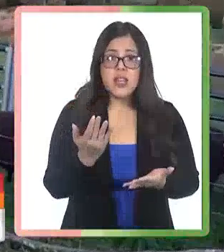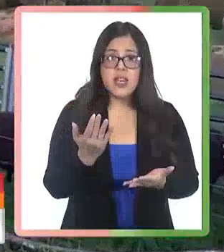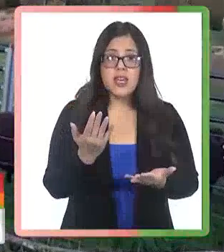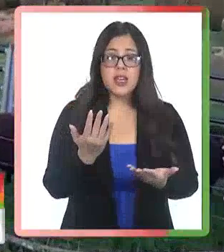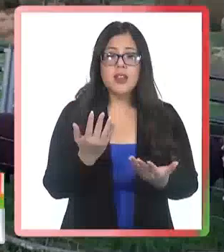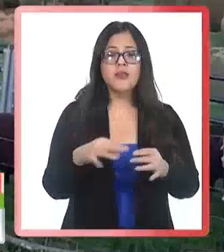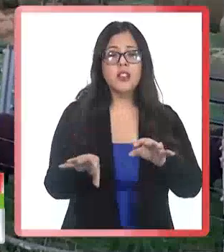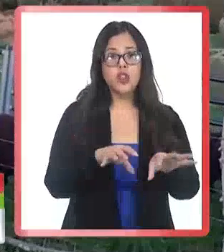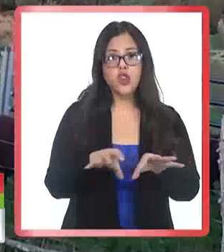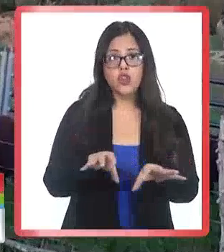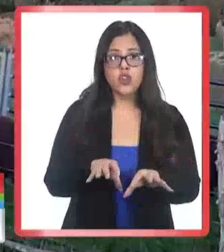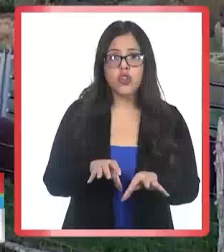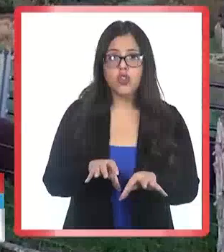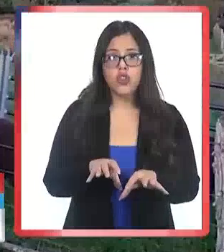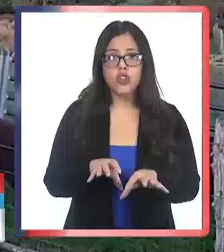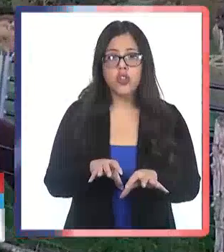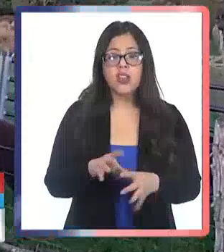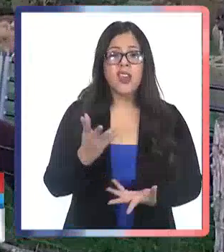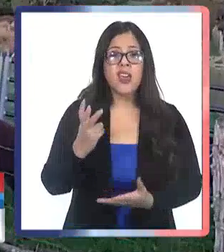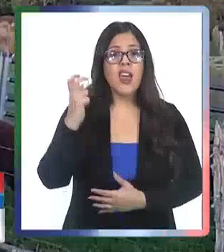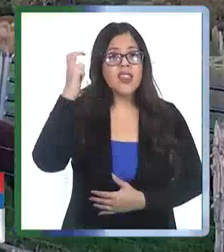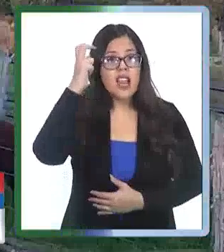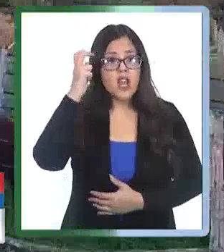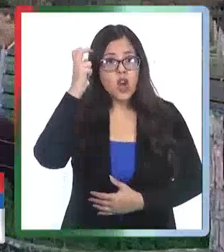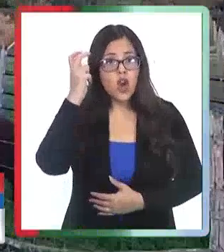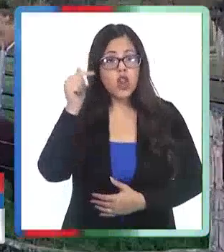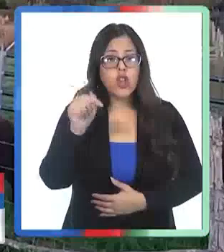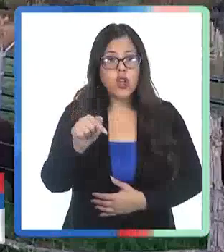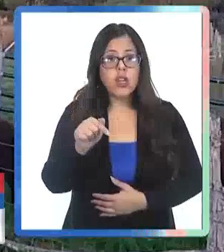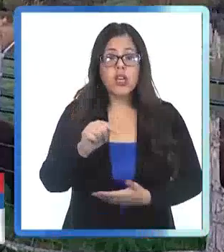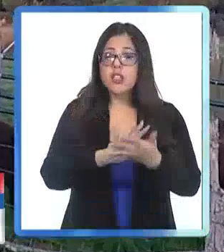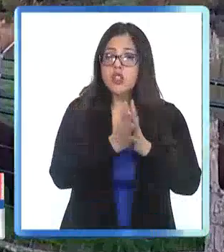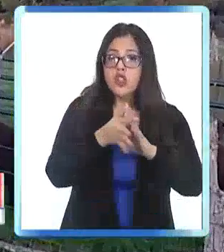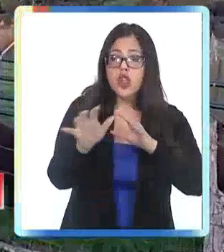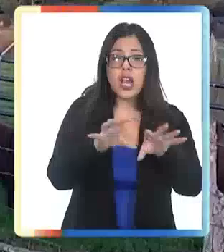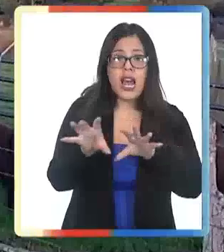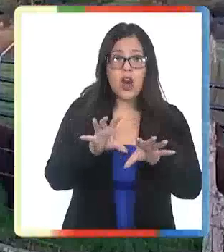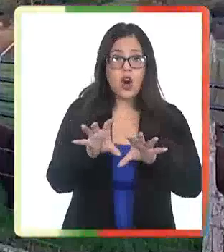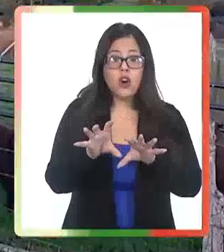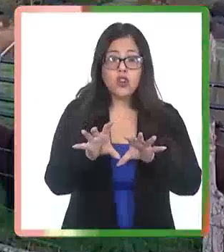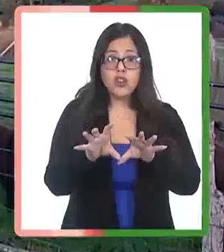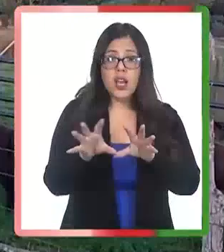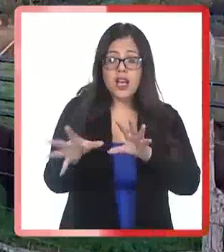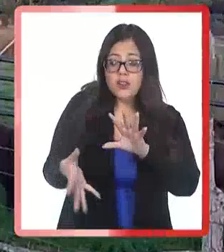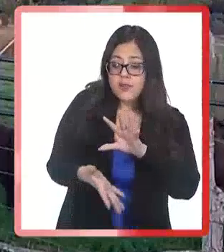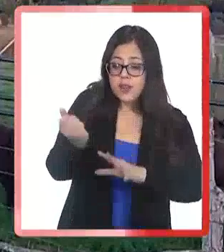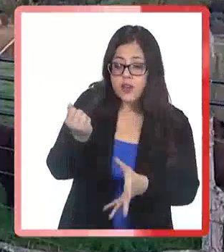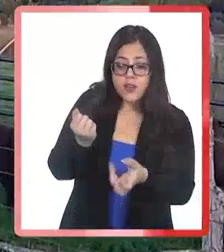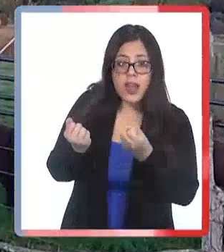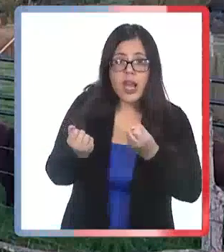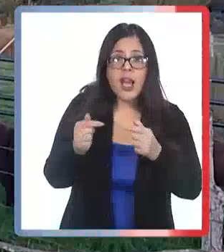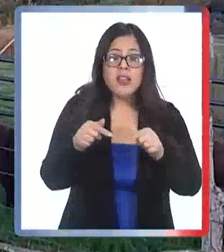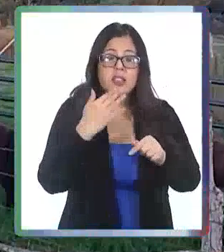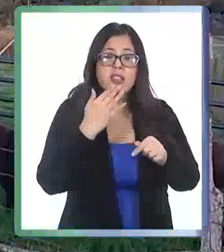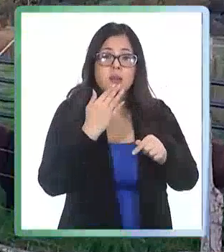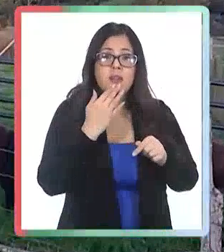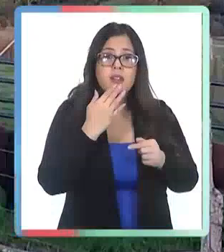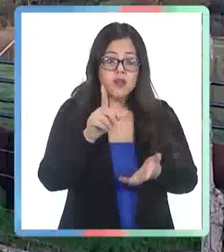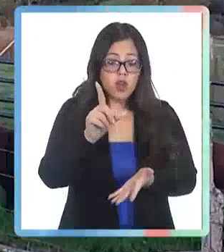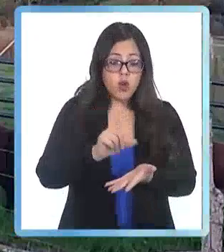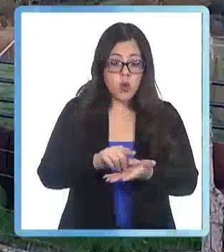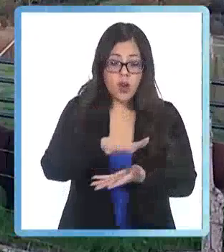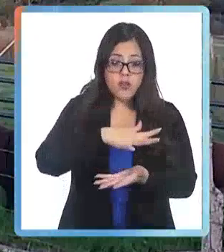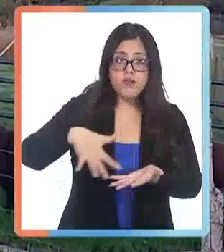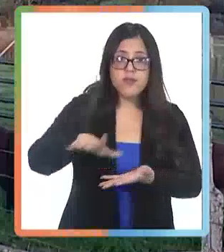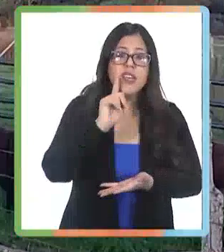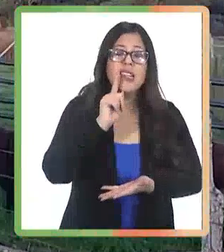los subproductos del cordero chilota, todos los productos textiles que derivan de esto y que la indicación geográfica